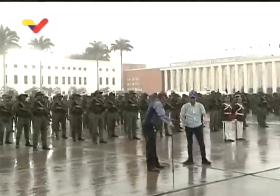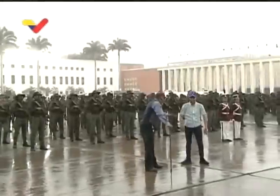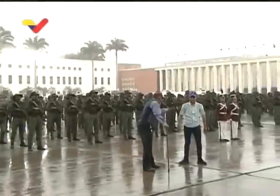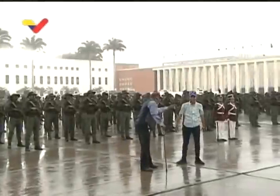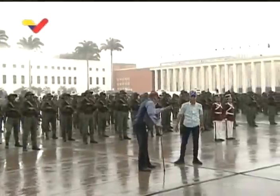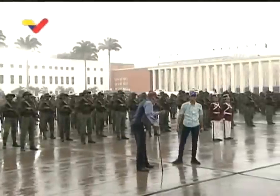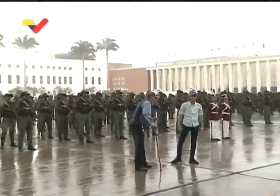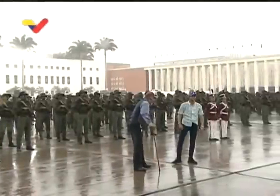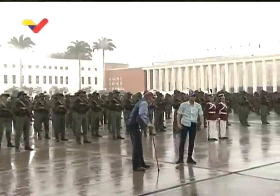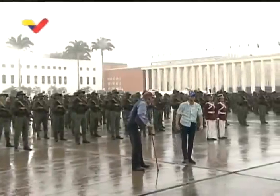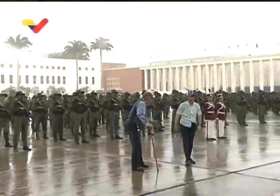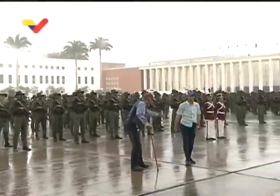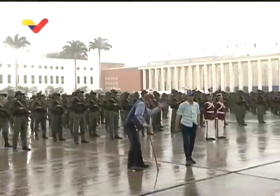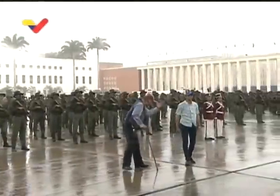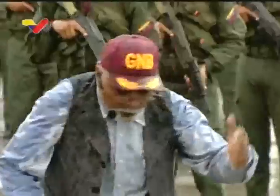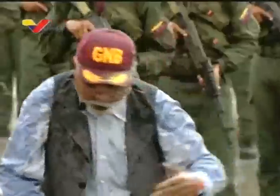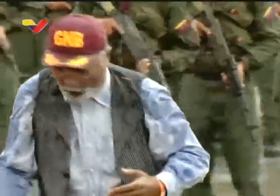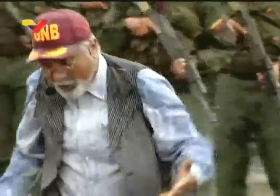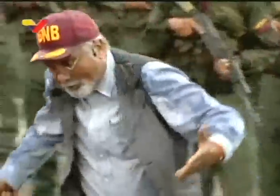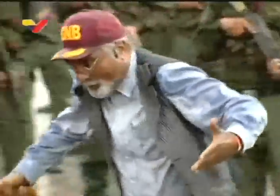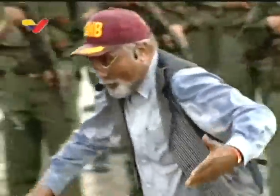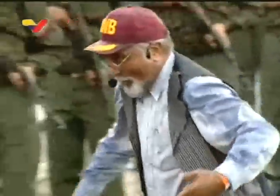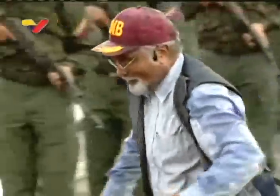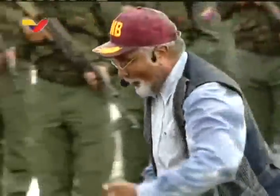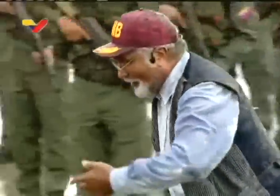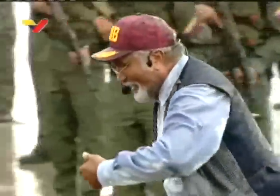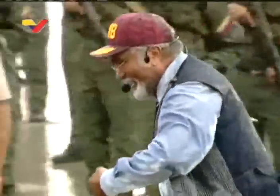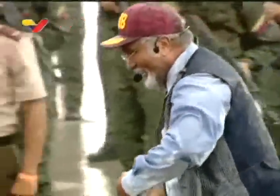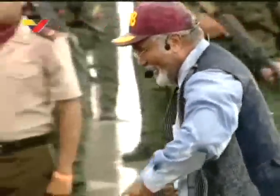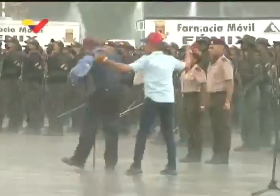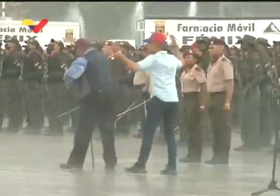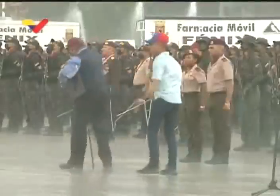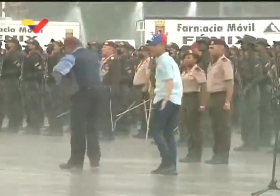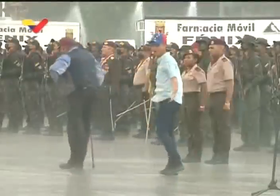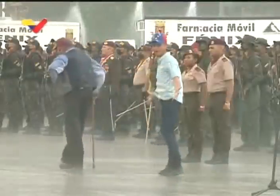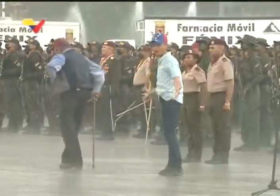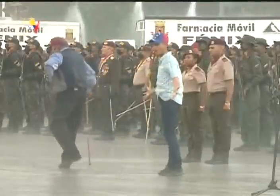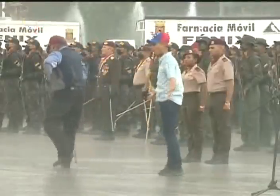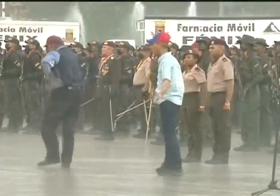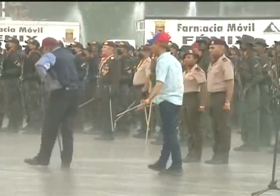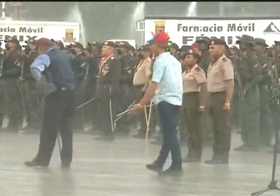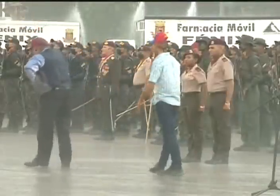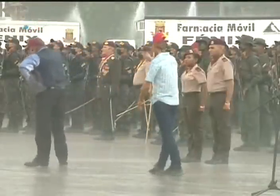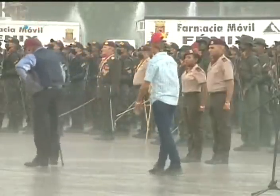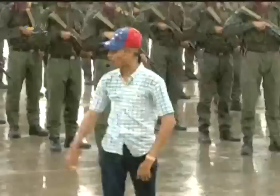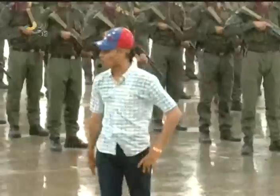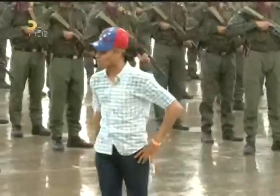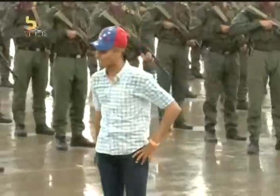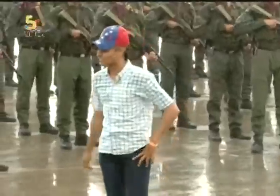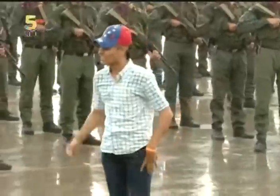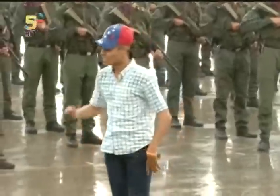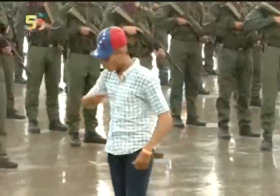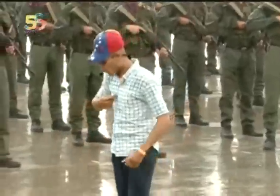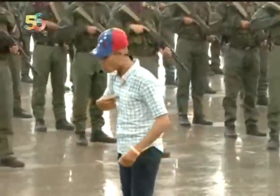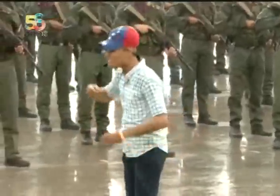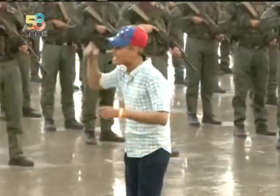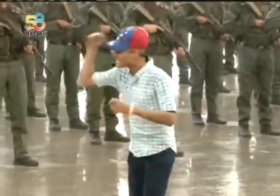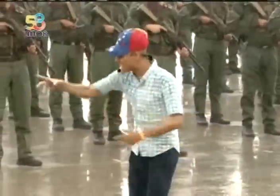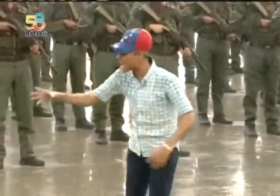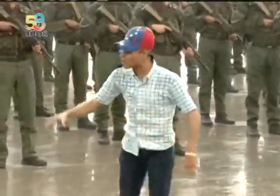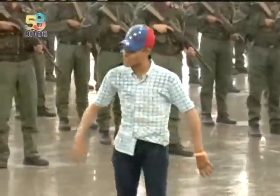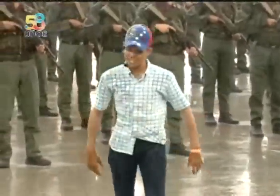apoyó en todas las cosas que ameritaba nuestra institución, por supuesto. Qué bueno, abuelo. ¿Sabe una cosa? Dime.